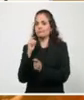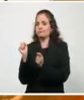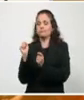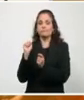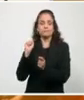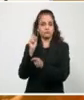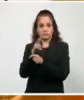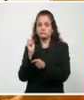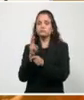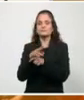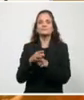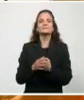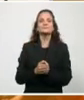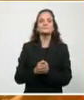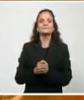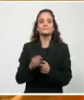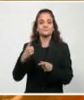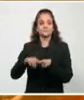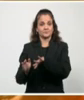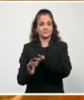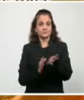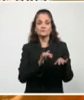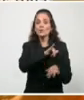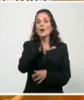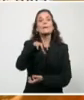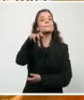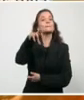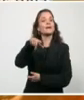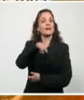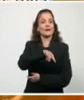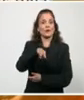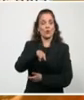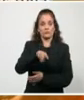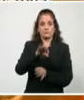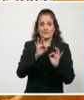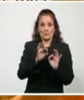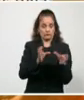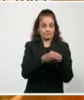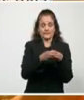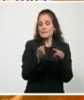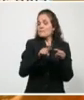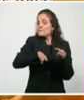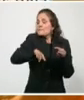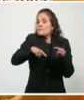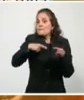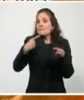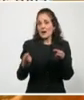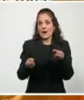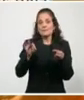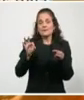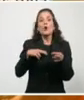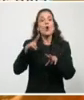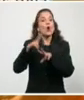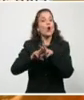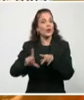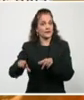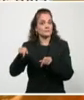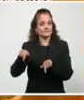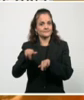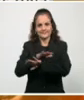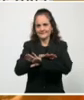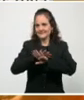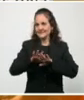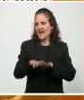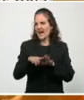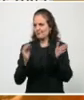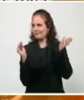compromiso de la jornada. En el Capitán San Luis, Pinar le ganó 7-2 a Holguín y dio otro importante paso en aras de asegurar su boleto